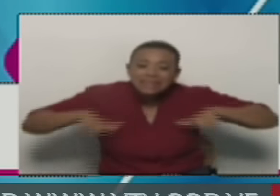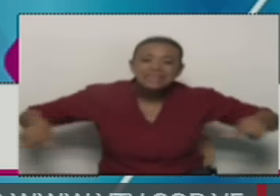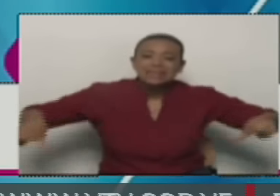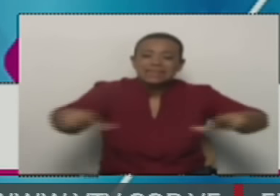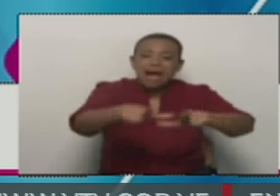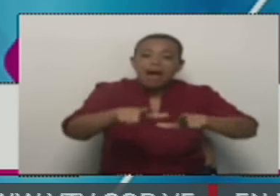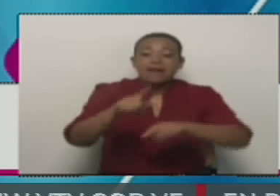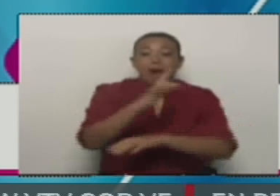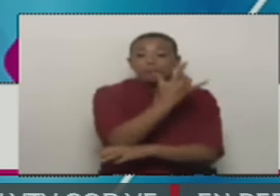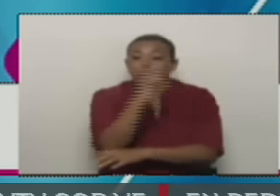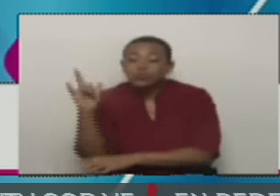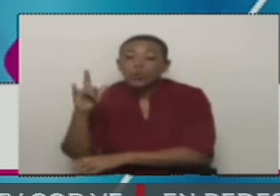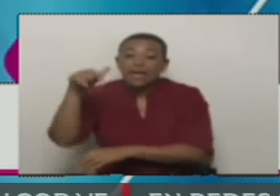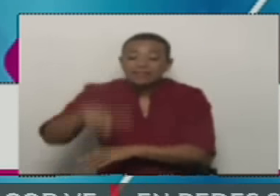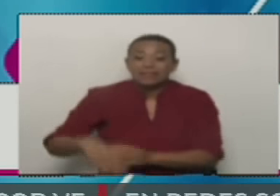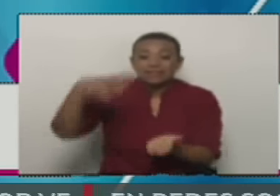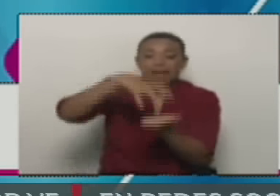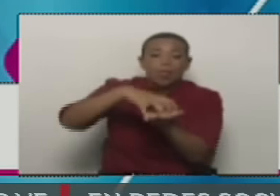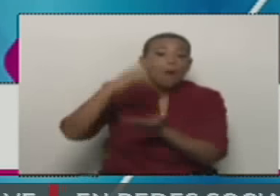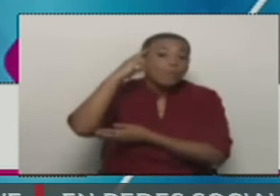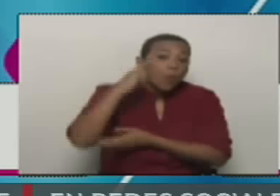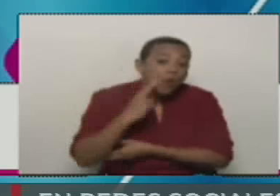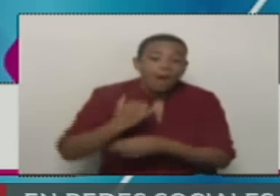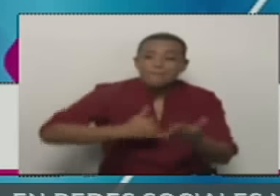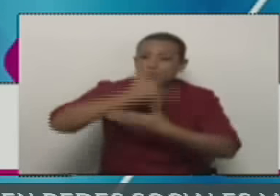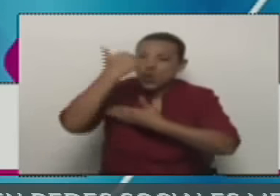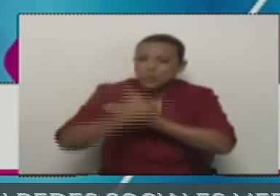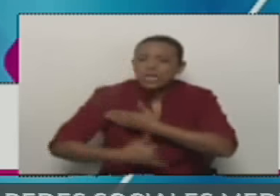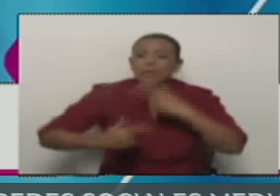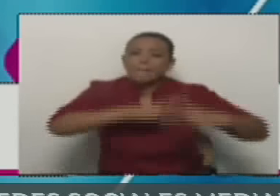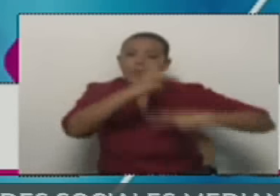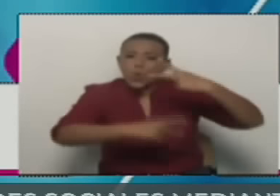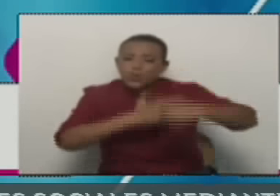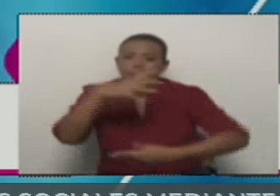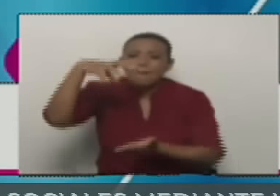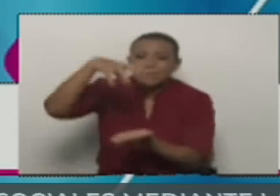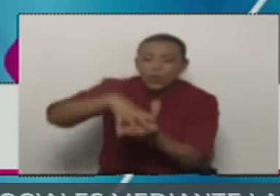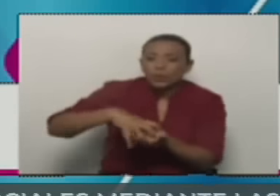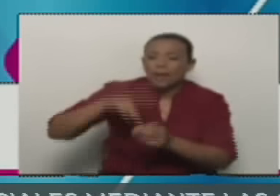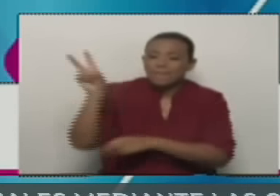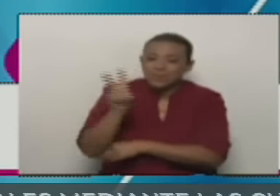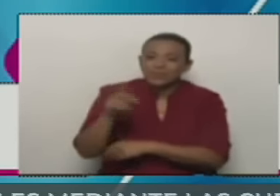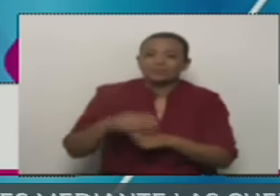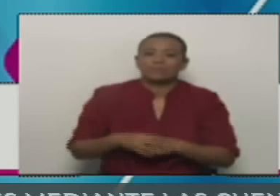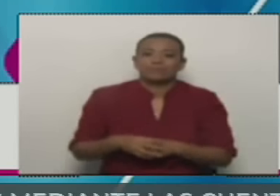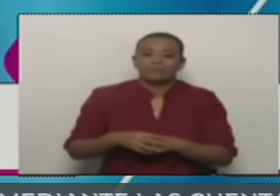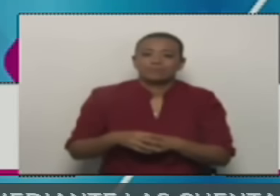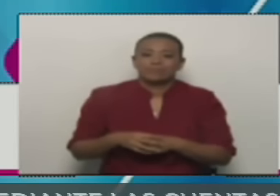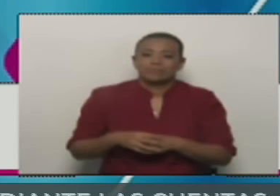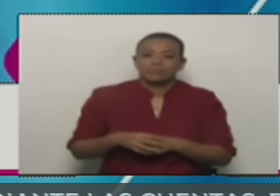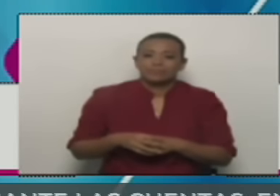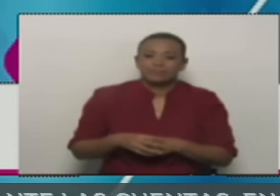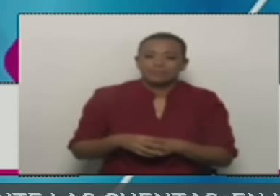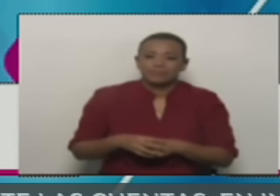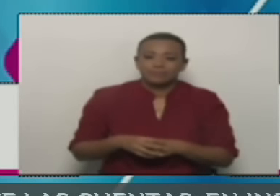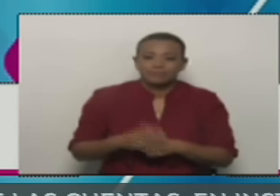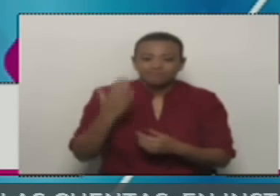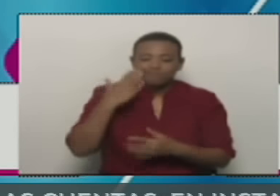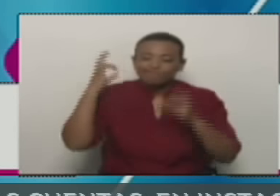Vergareña, Estado Bolívar. Gran proyecto productivo de la patria grande. MCT,